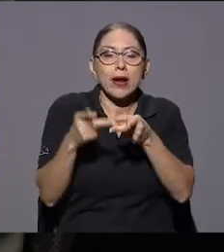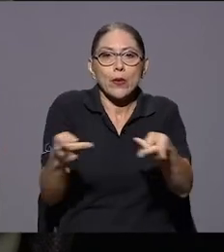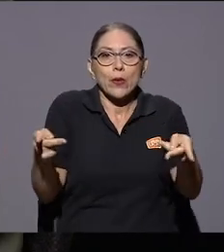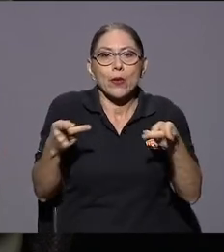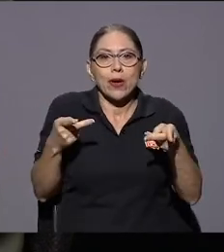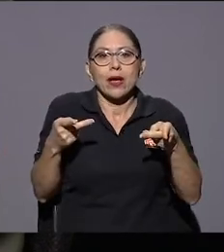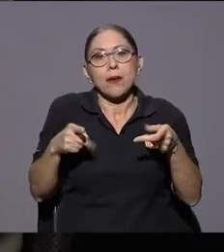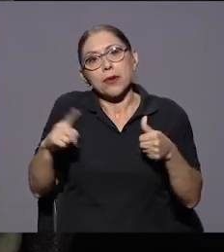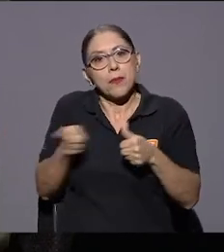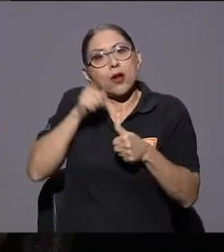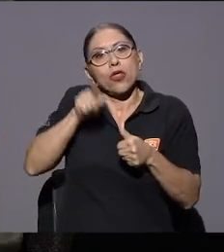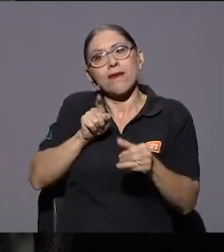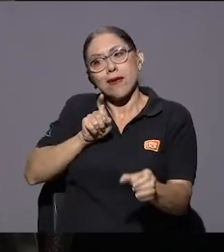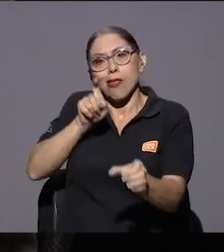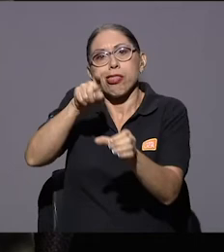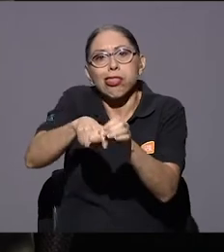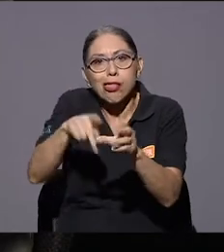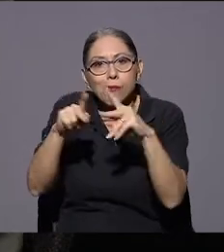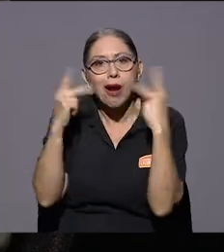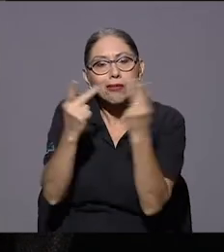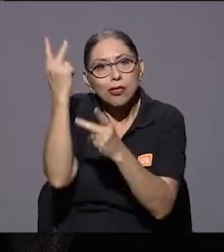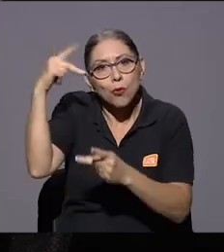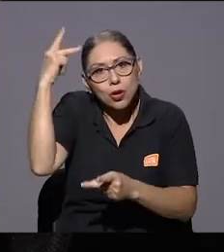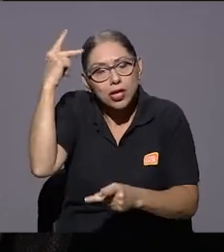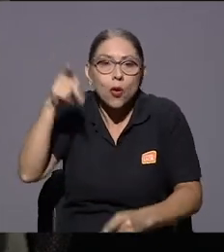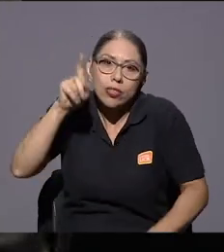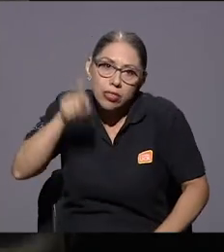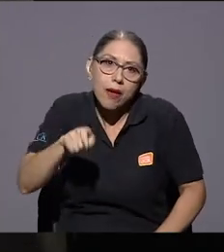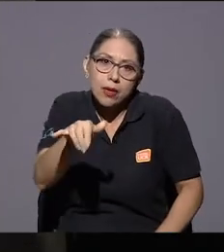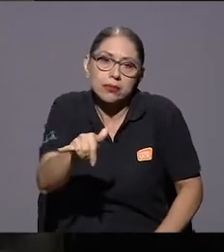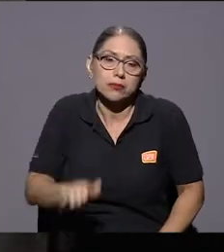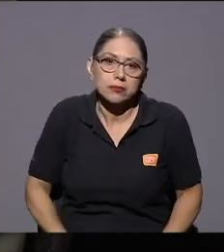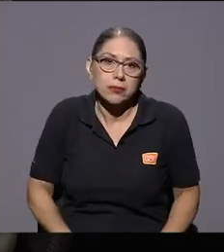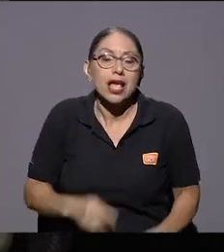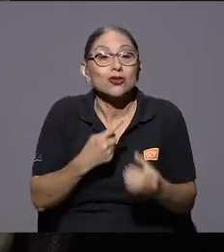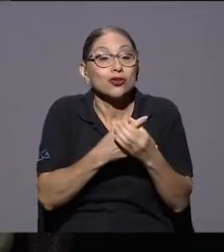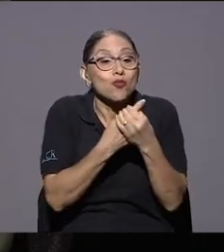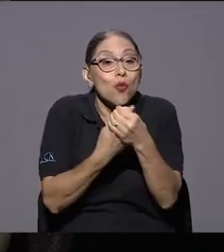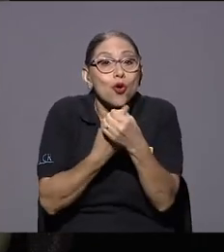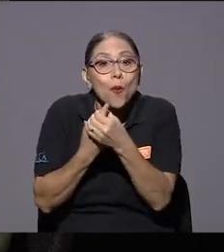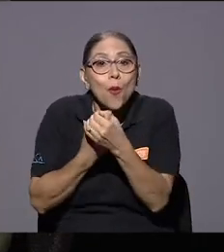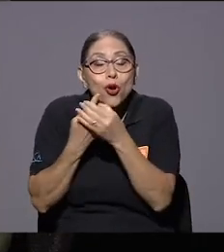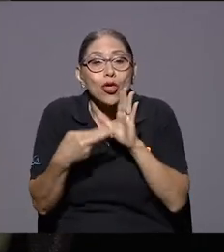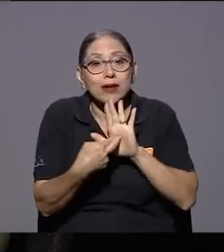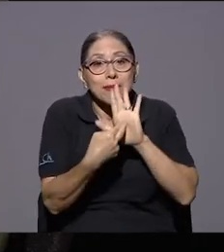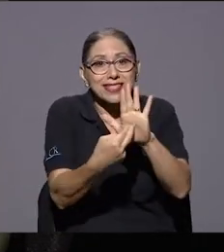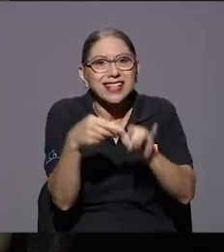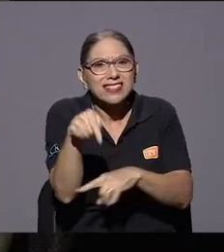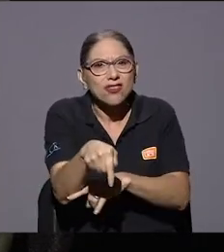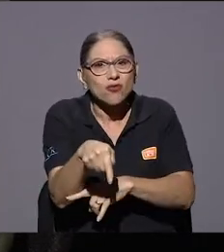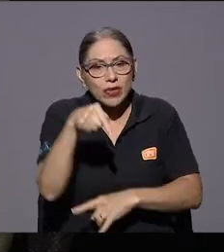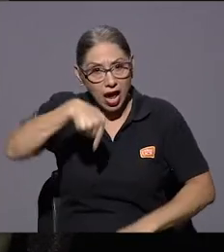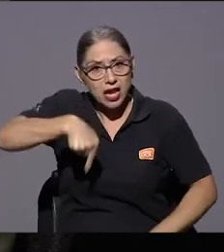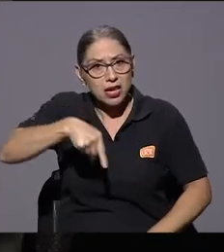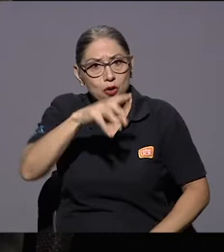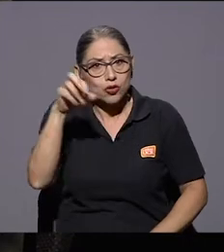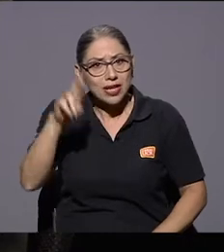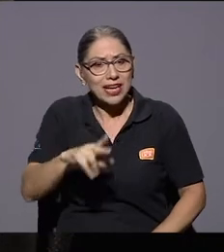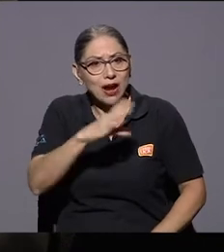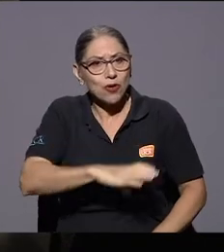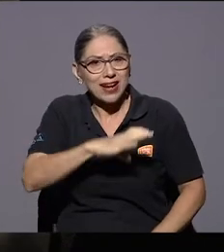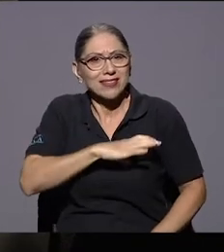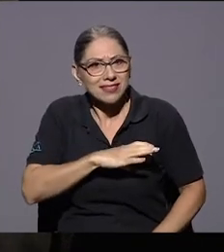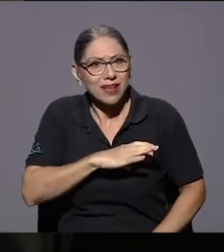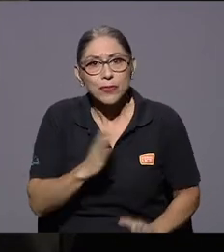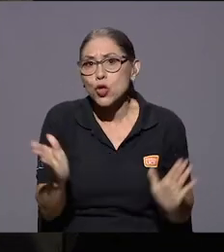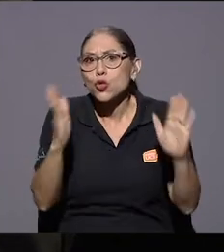partidos políticos. Sí. No hay otra manera. Monopolio de representación. Ese monopolio de representación en Costa Rica tiene la característica que no tiene